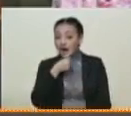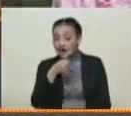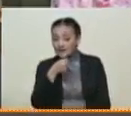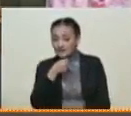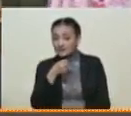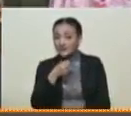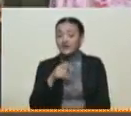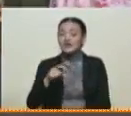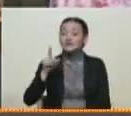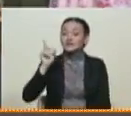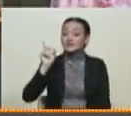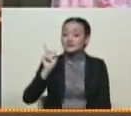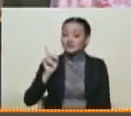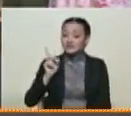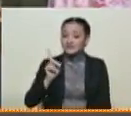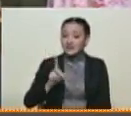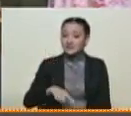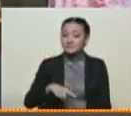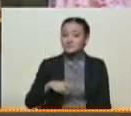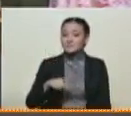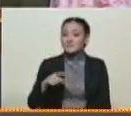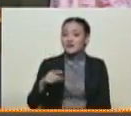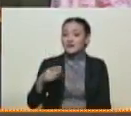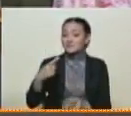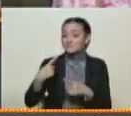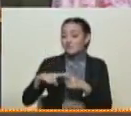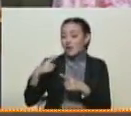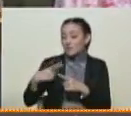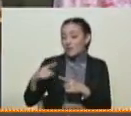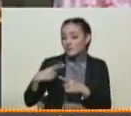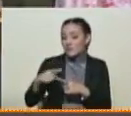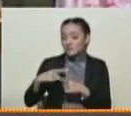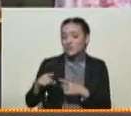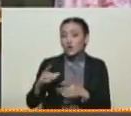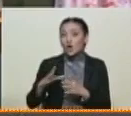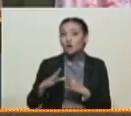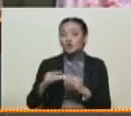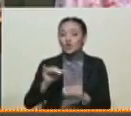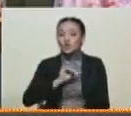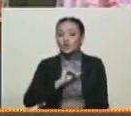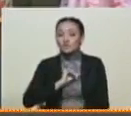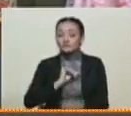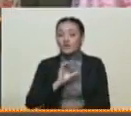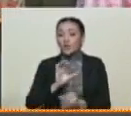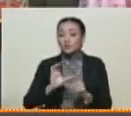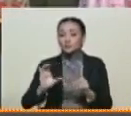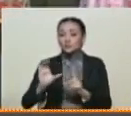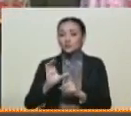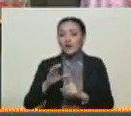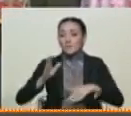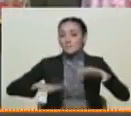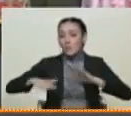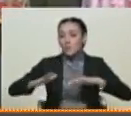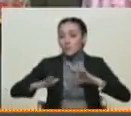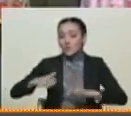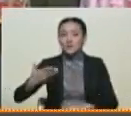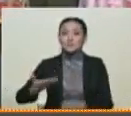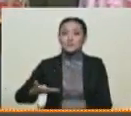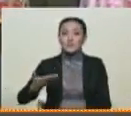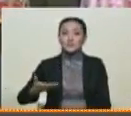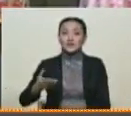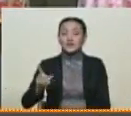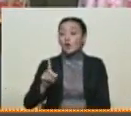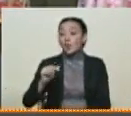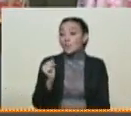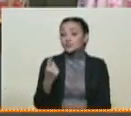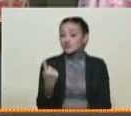el espacio, es el titiritero, es toda nuestra identidad cultural, es el tamborero. No es el